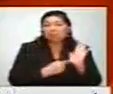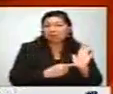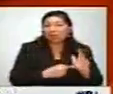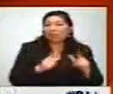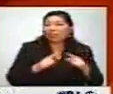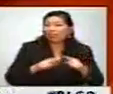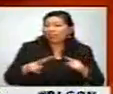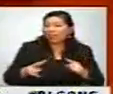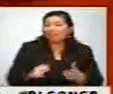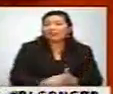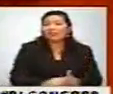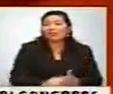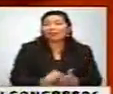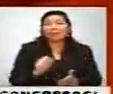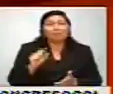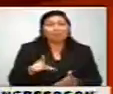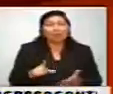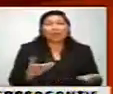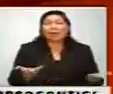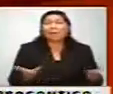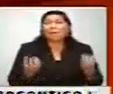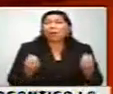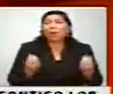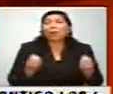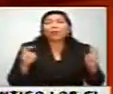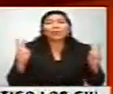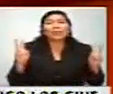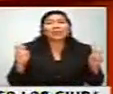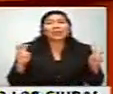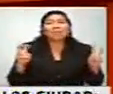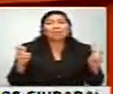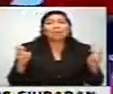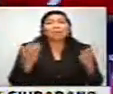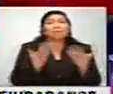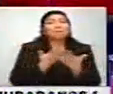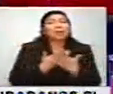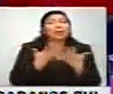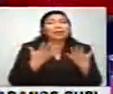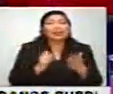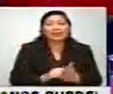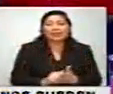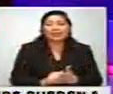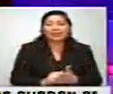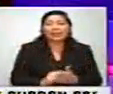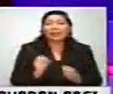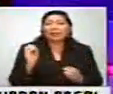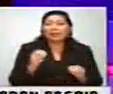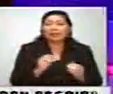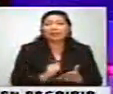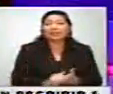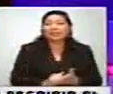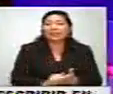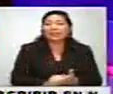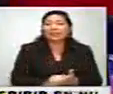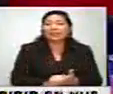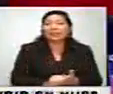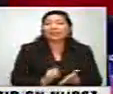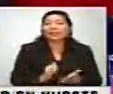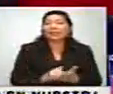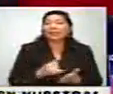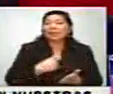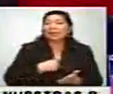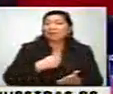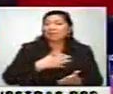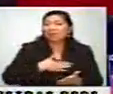la televisión, que es tan cara, tan complicada, o los temas de transparencia sobre los aportes. De los aportes, en la